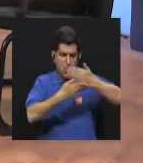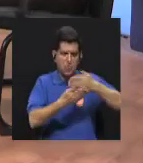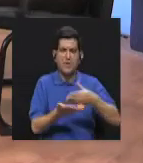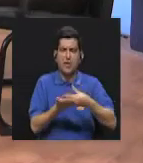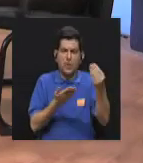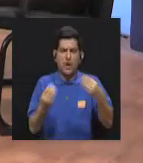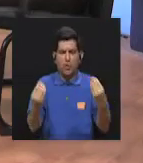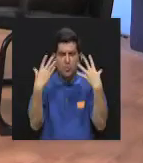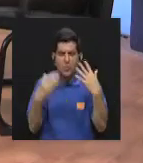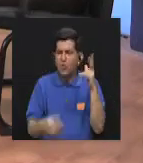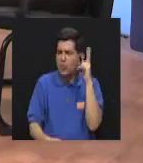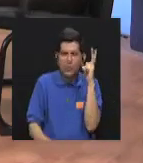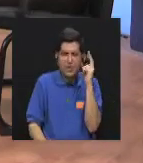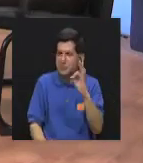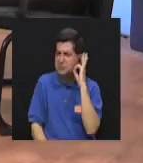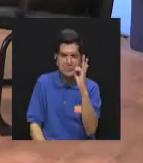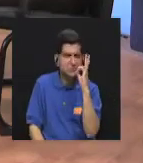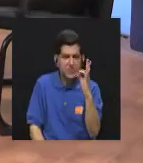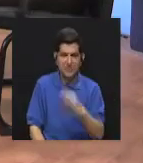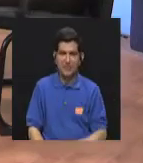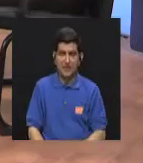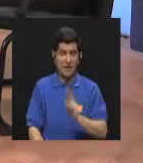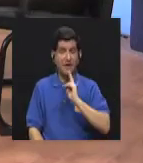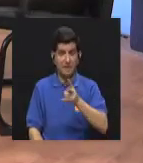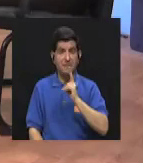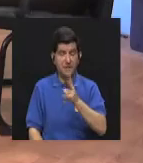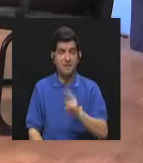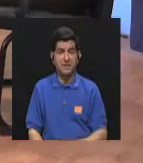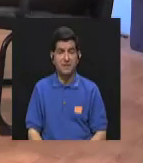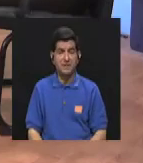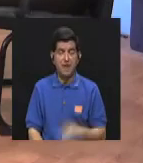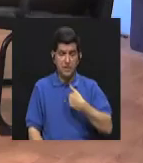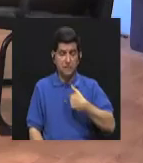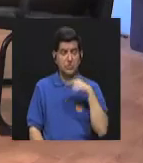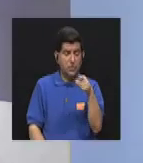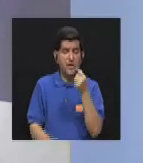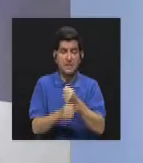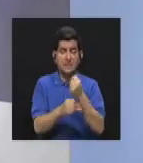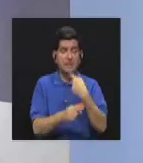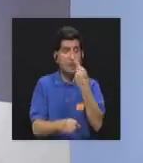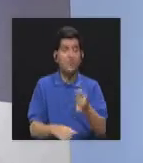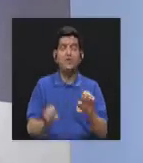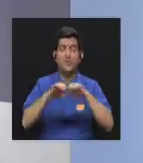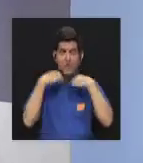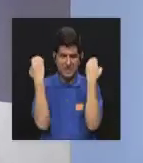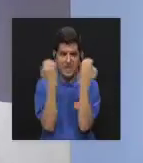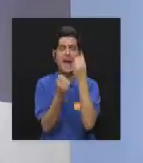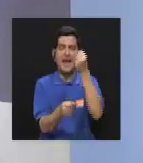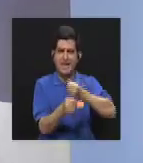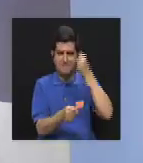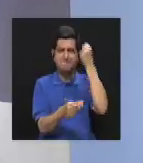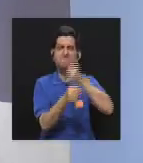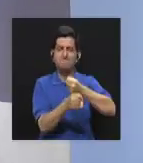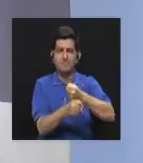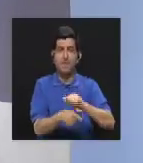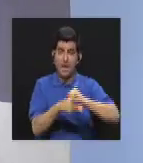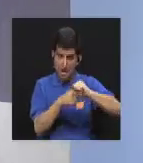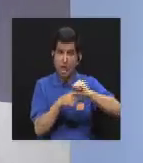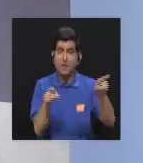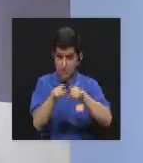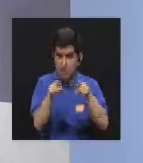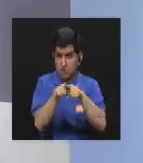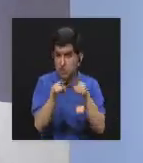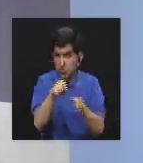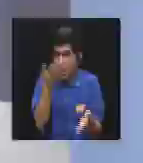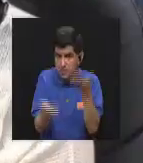que no escuchaba bien. Entonces, en realidad, lo que también rescato de este trabajo es el trabajo en equipo. Así es. Porque hasta de capacitación, podríamos